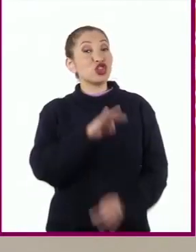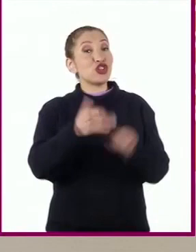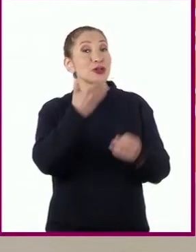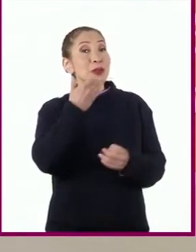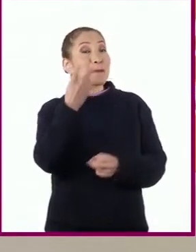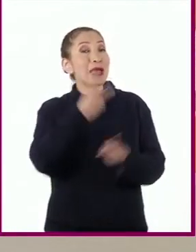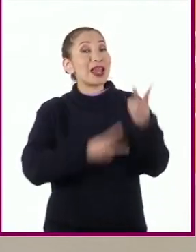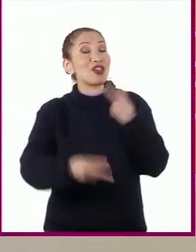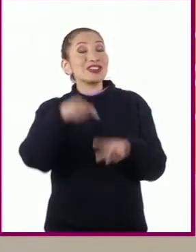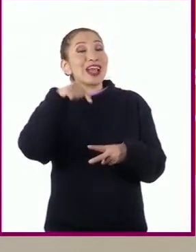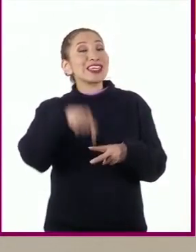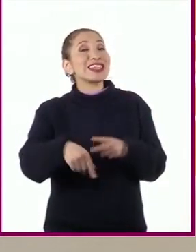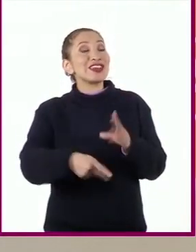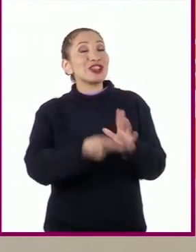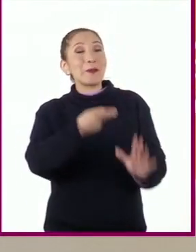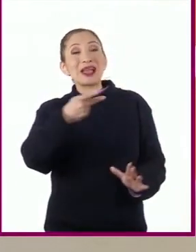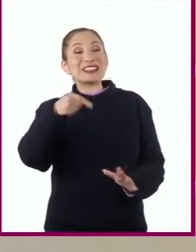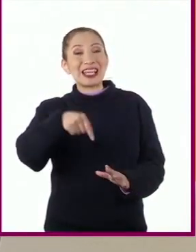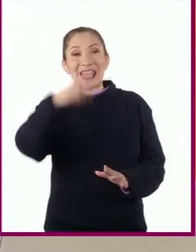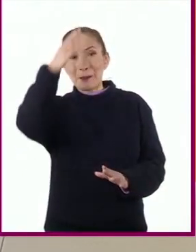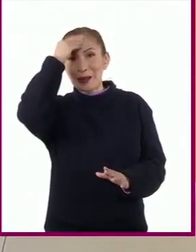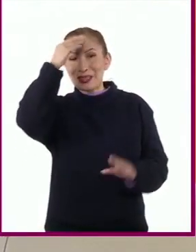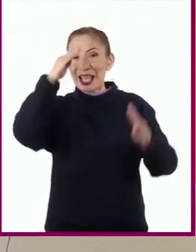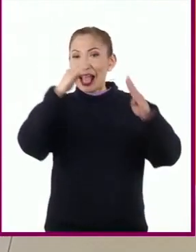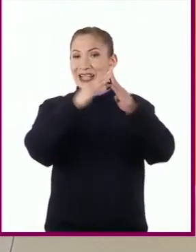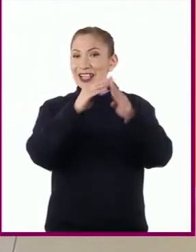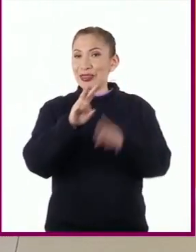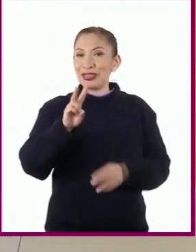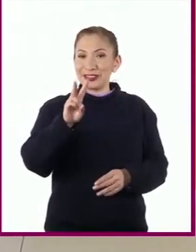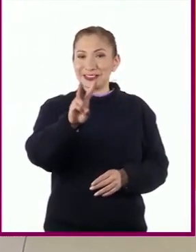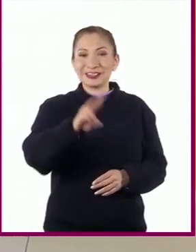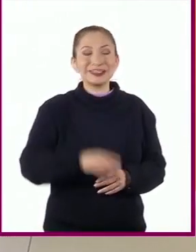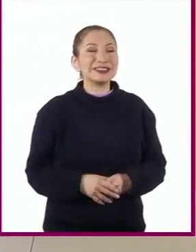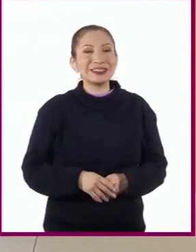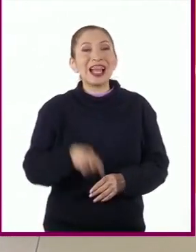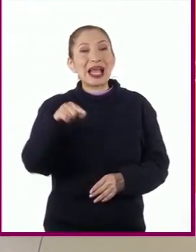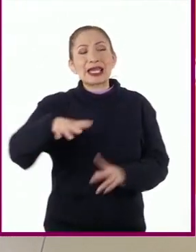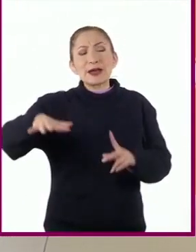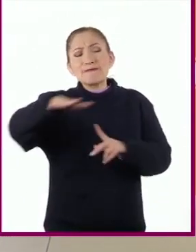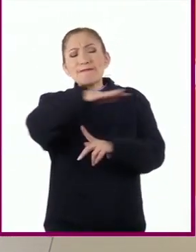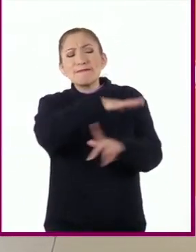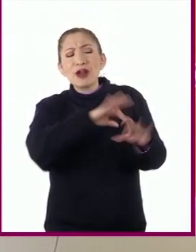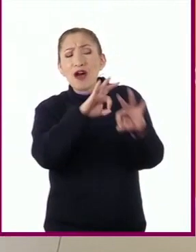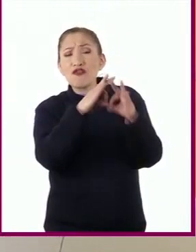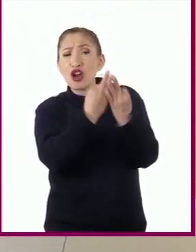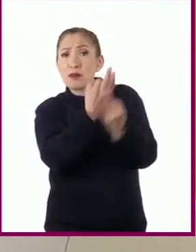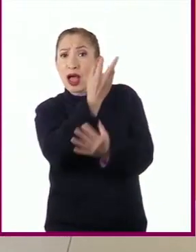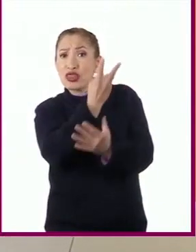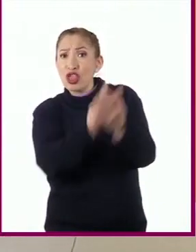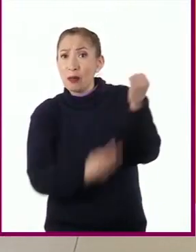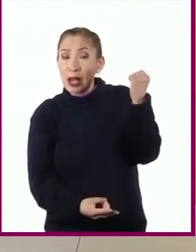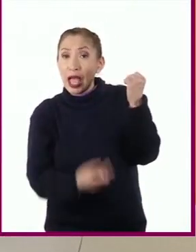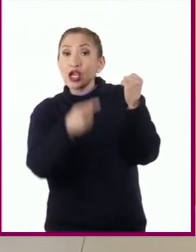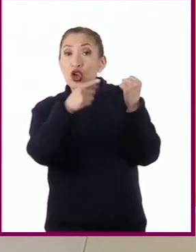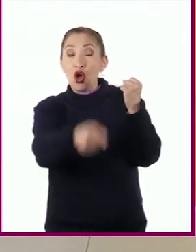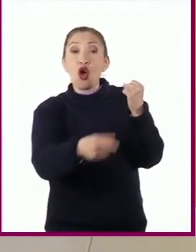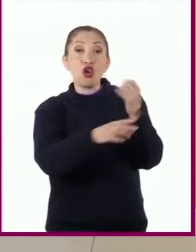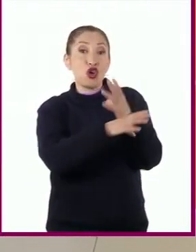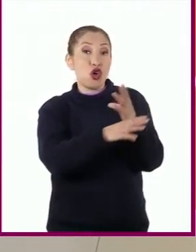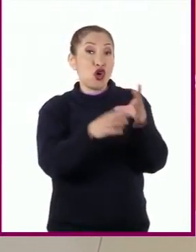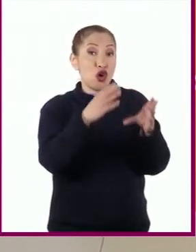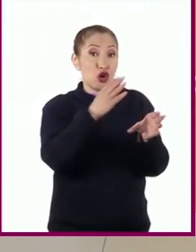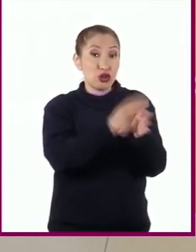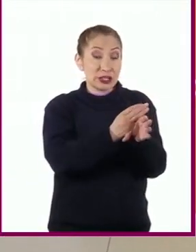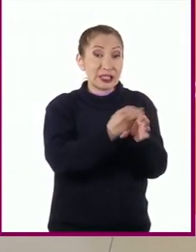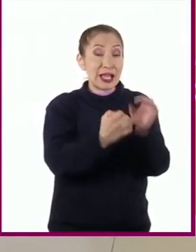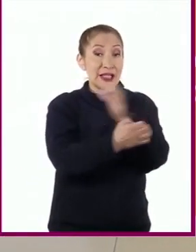Bienvenidas y bienvenidos a una emisión más de Aprende en Casa 2, en el contexto de un modelo híbrido, con recursos de educación